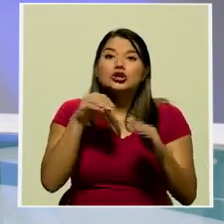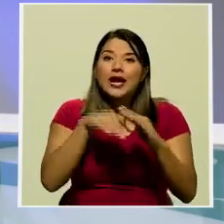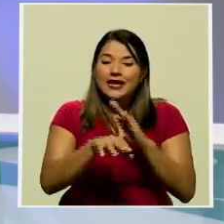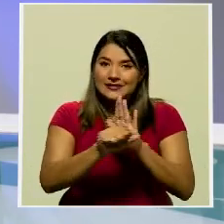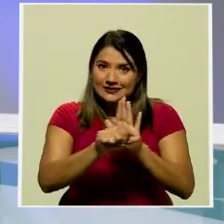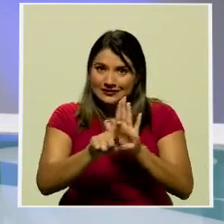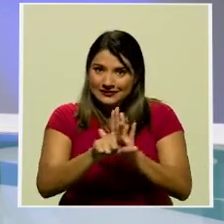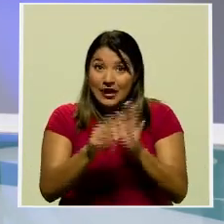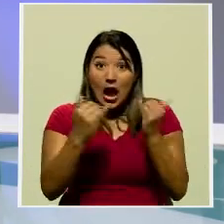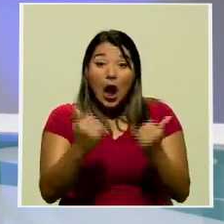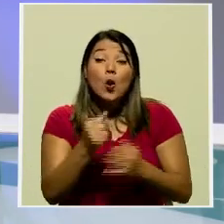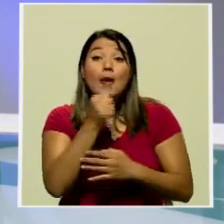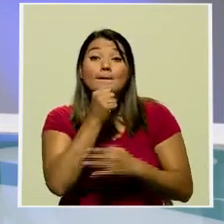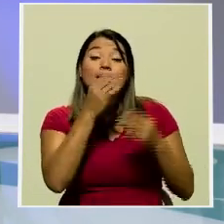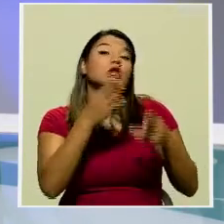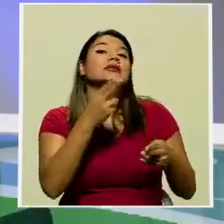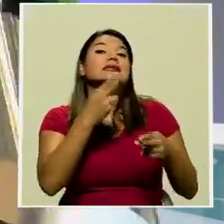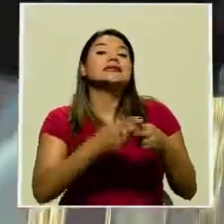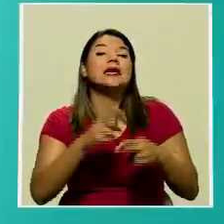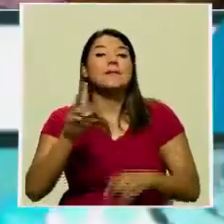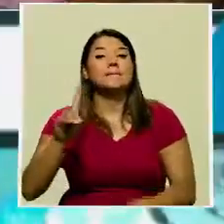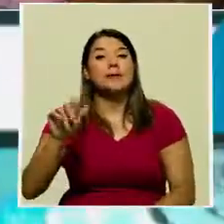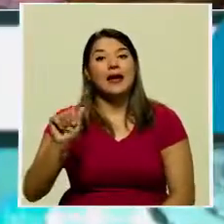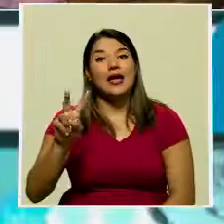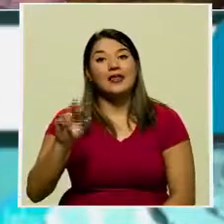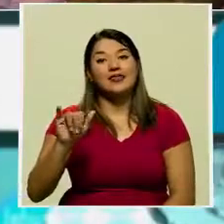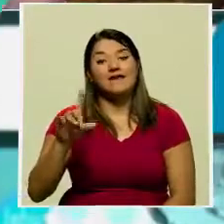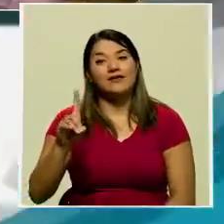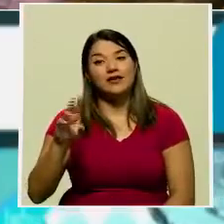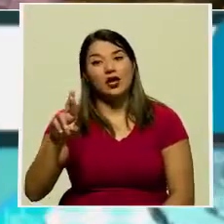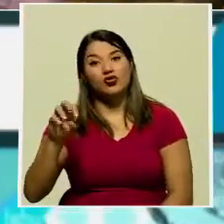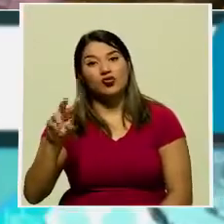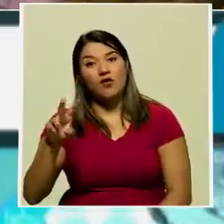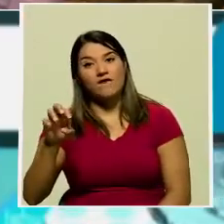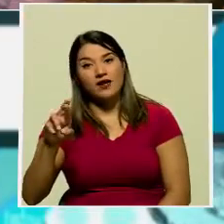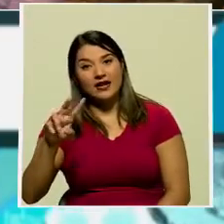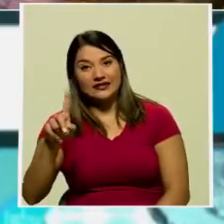El periodista David Roversi nos lo adelanta.